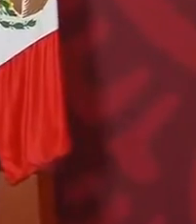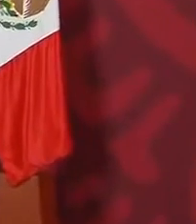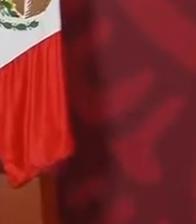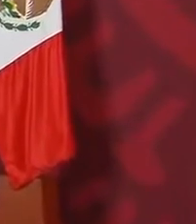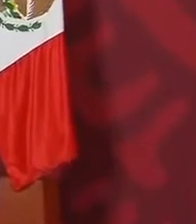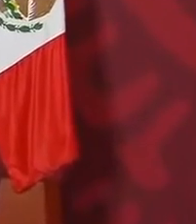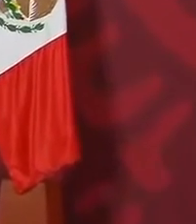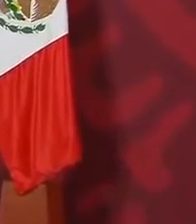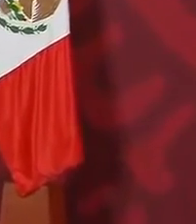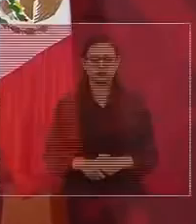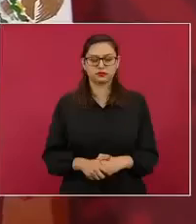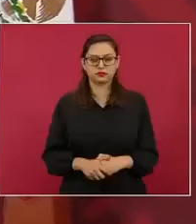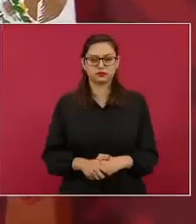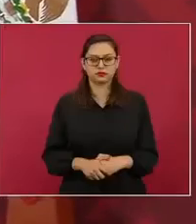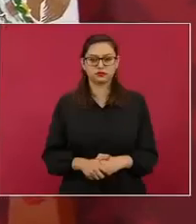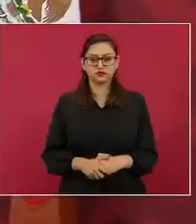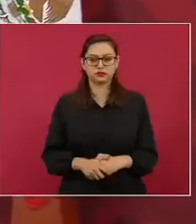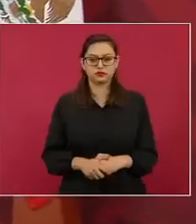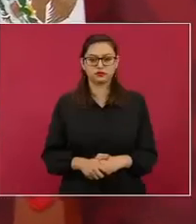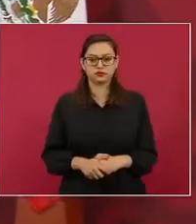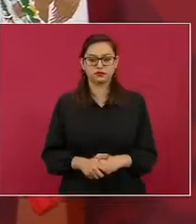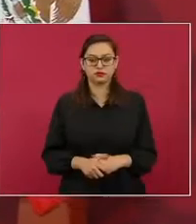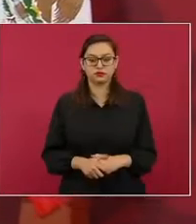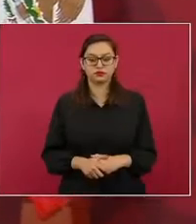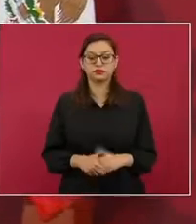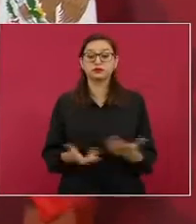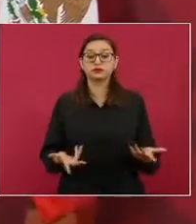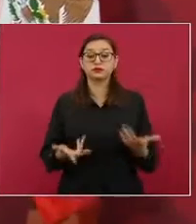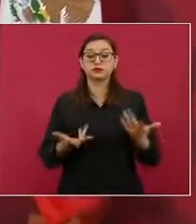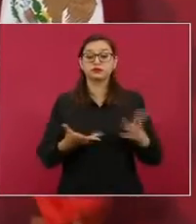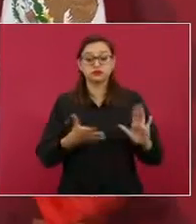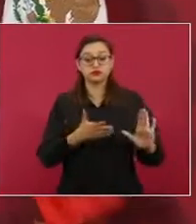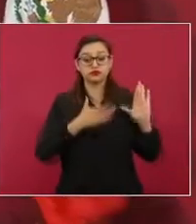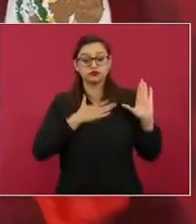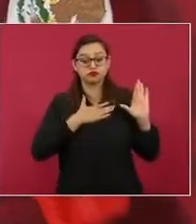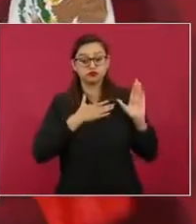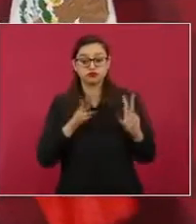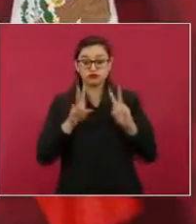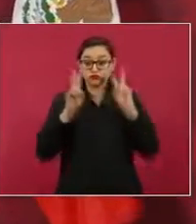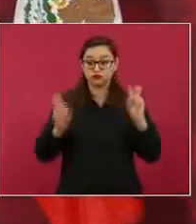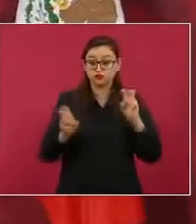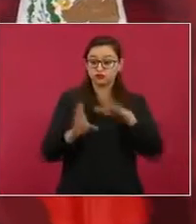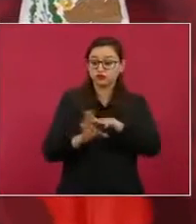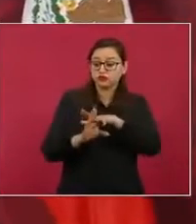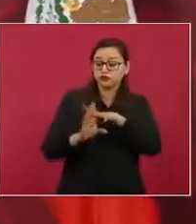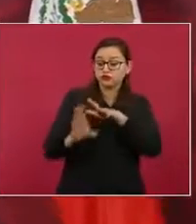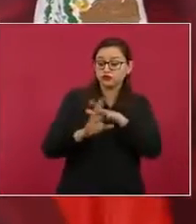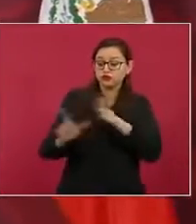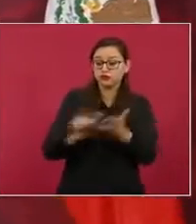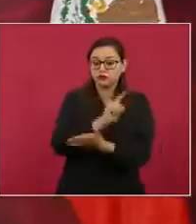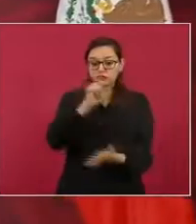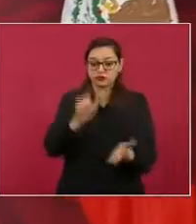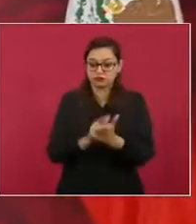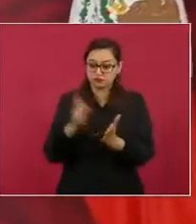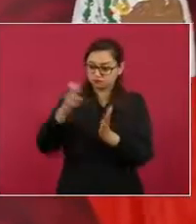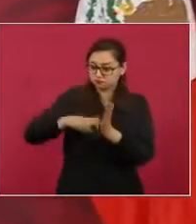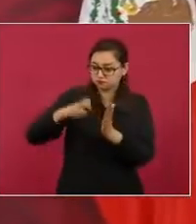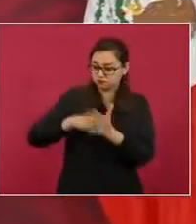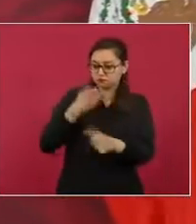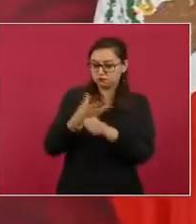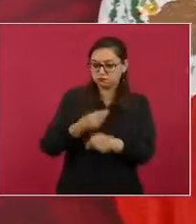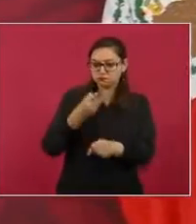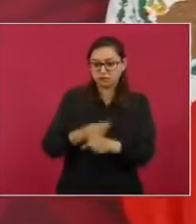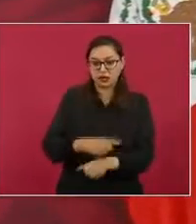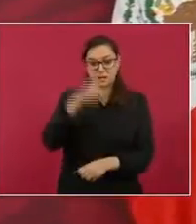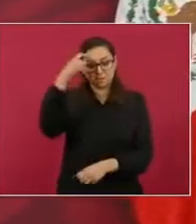la reforma migratoria para regularizar a nuestros